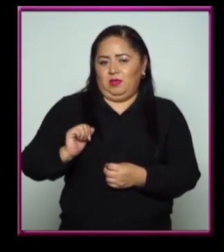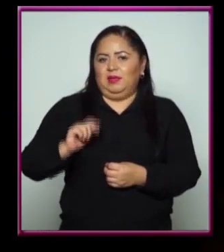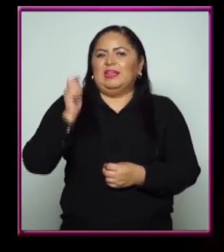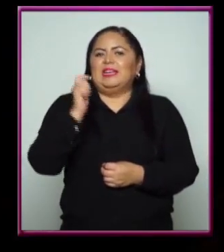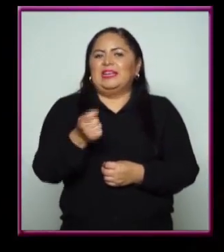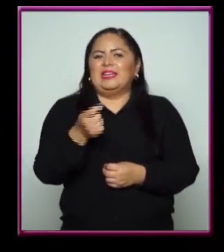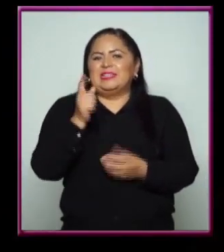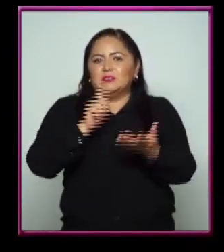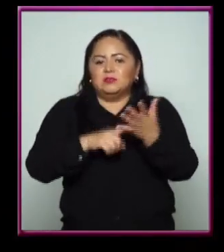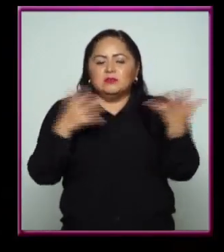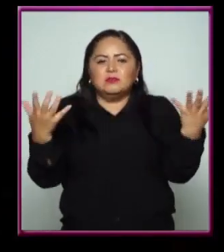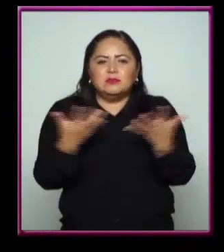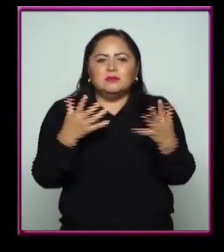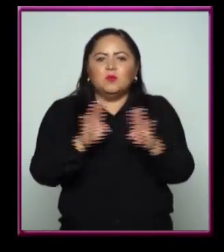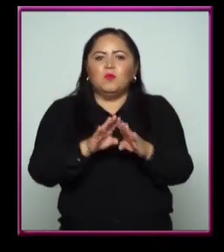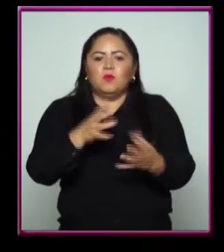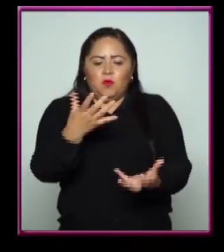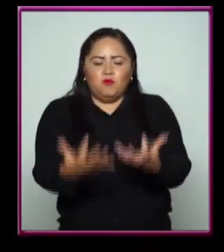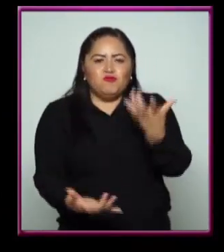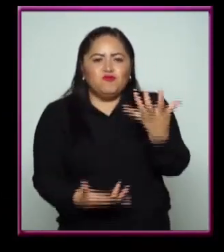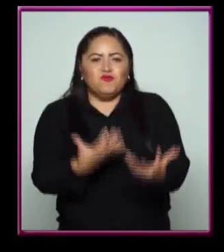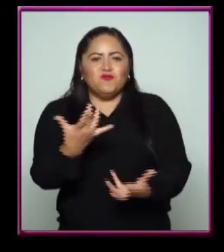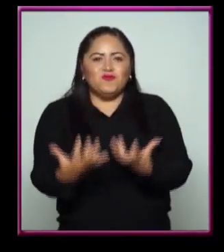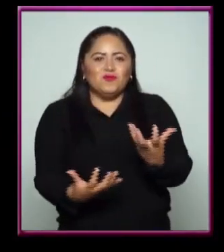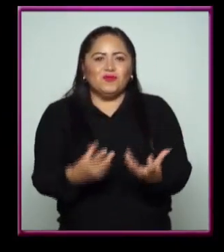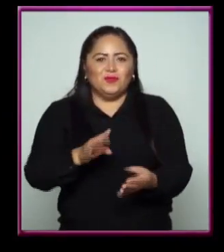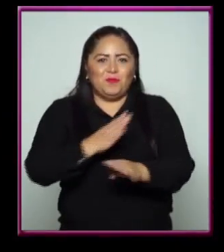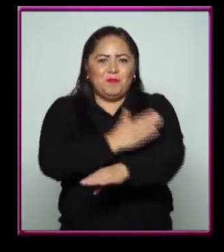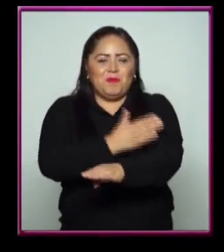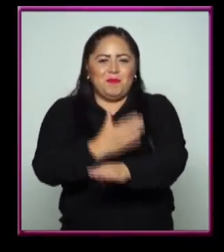que estaban hechas de carbón ardiente.